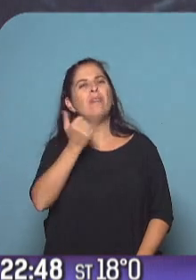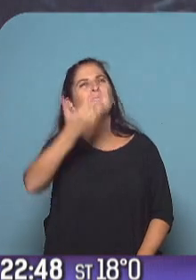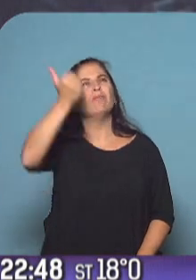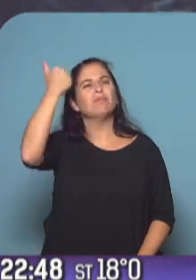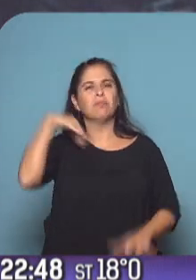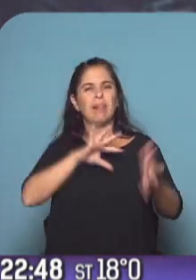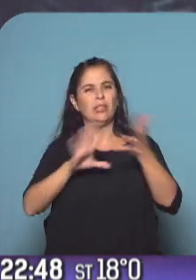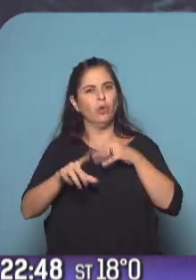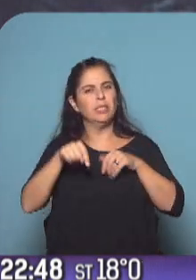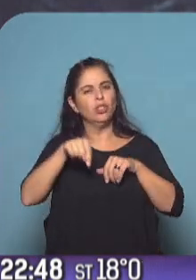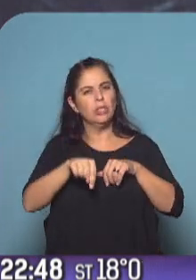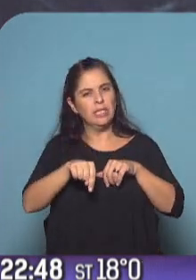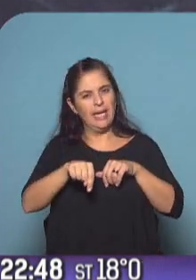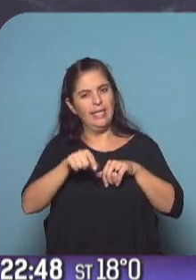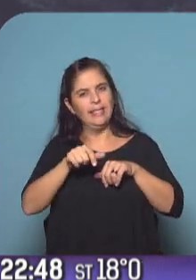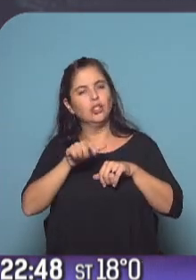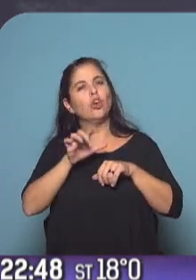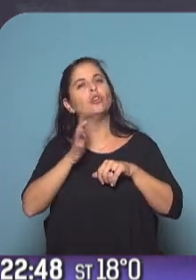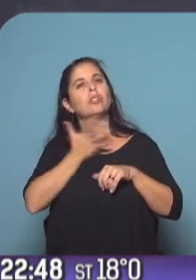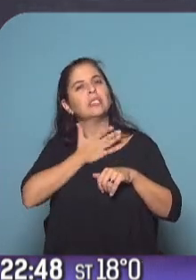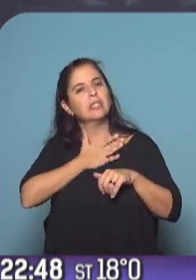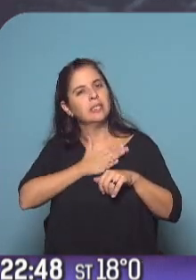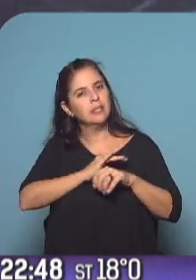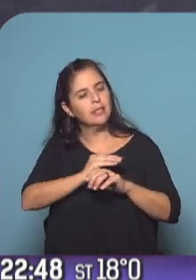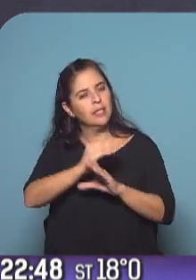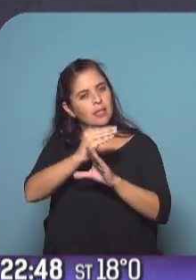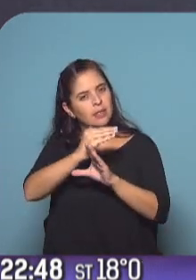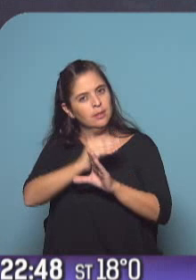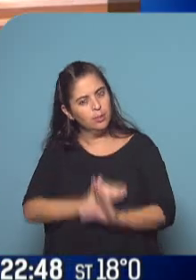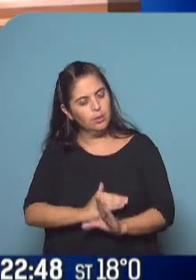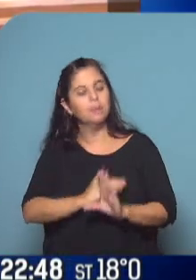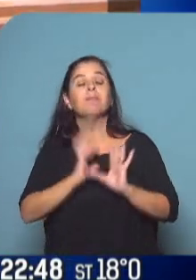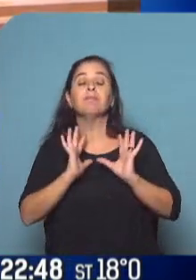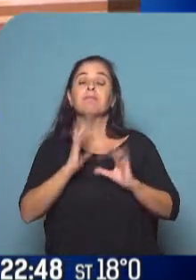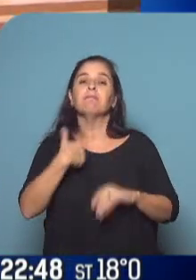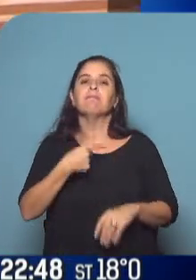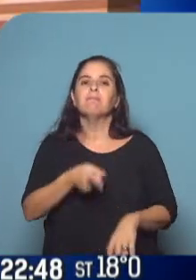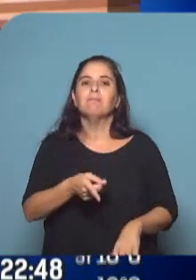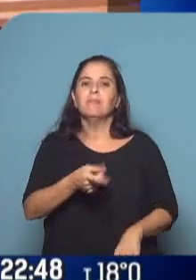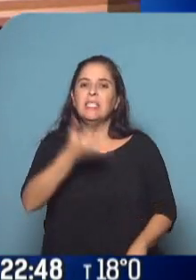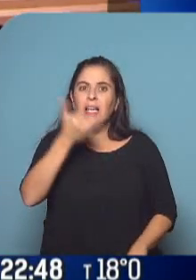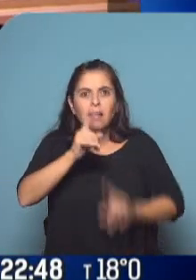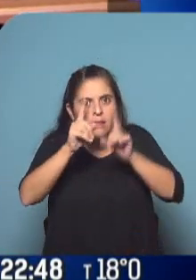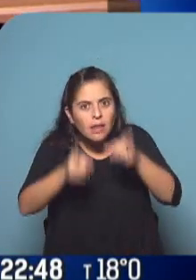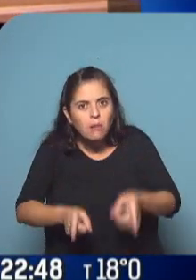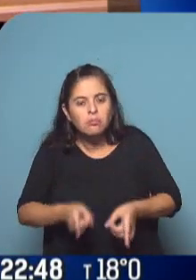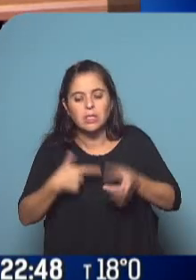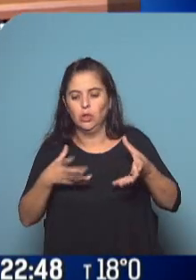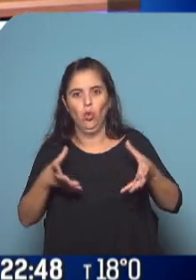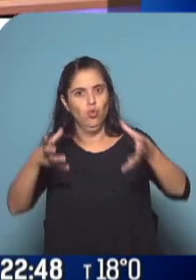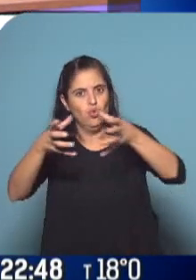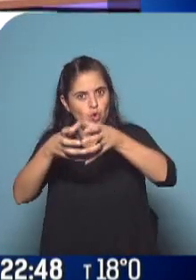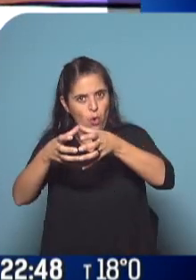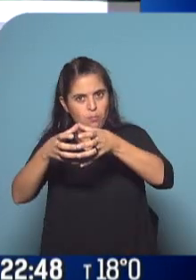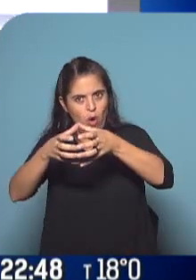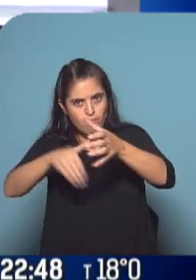enormes tensiones donde aparecen los cristianos y los musulmanes que vienen creciendo en población y se